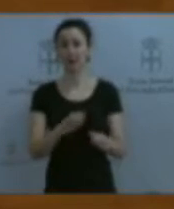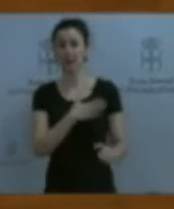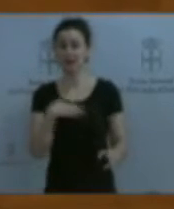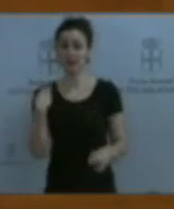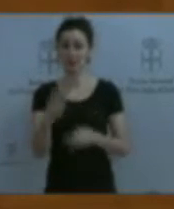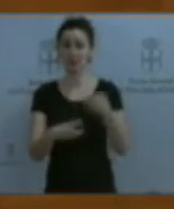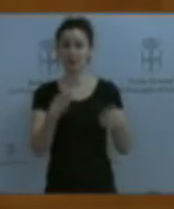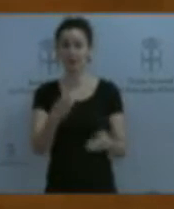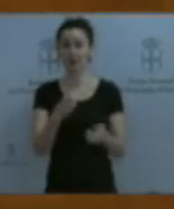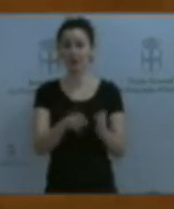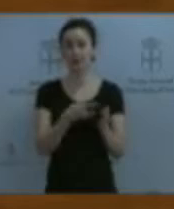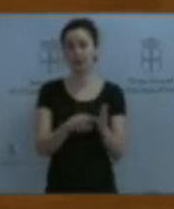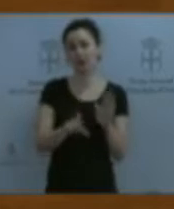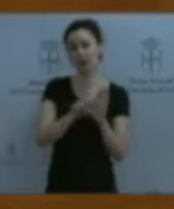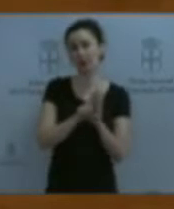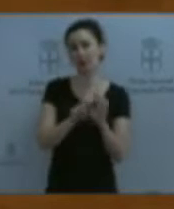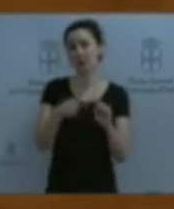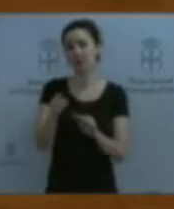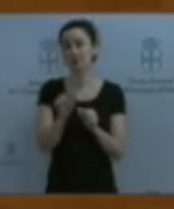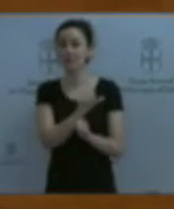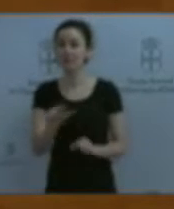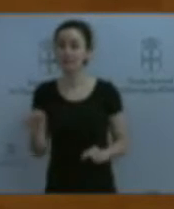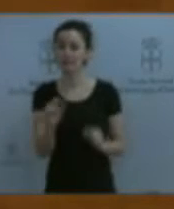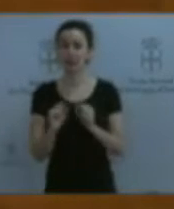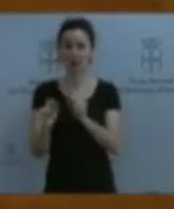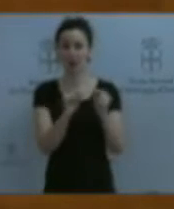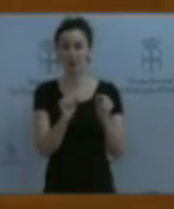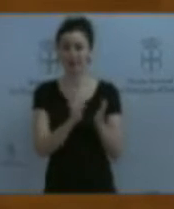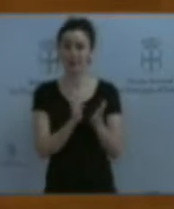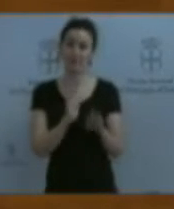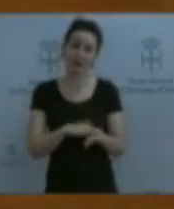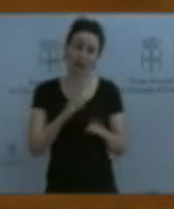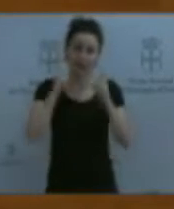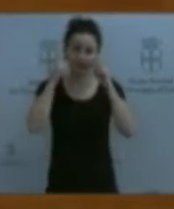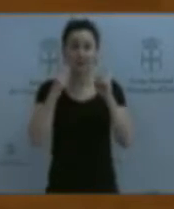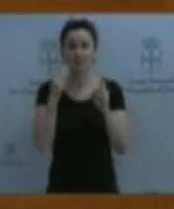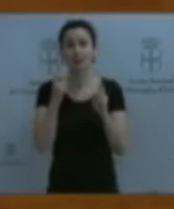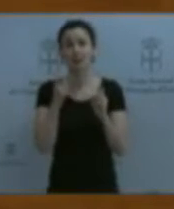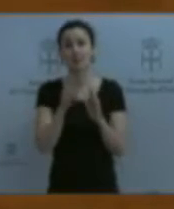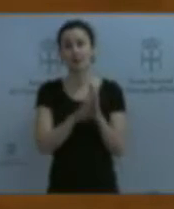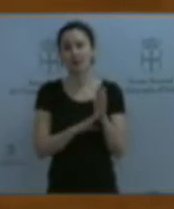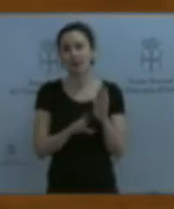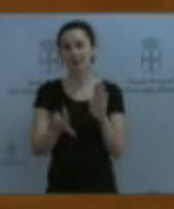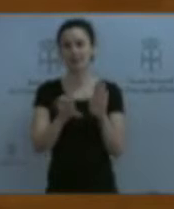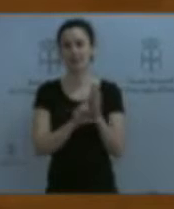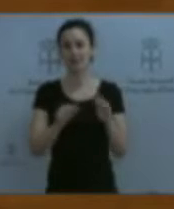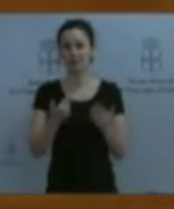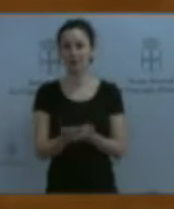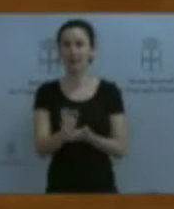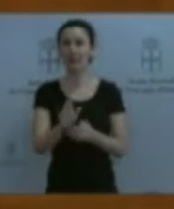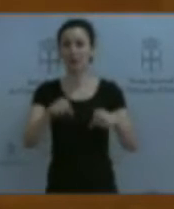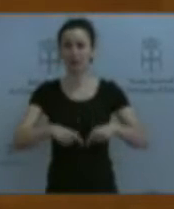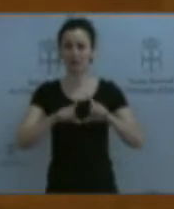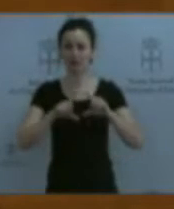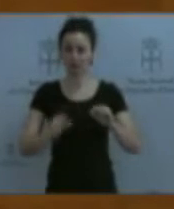en el debate de la semana próxima para intentar que las medidas legislativas que se planteen en Asturias, que salgan adelante en